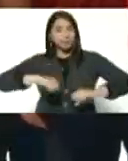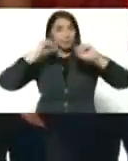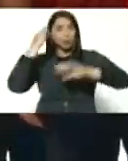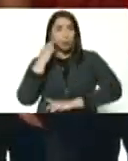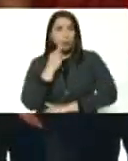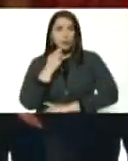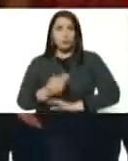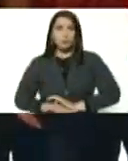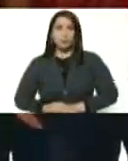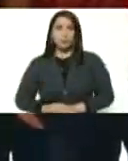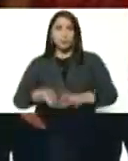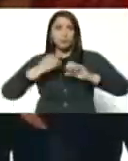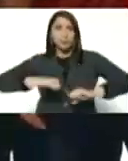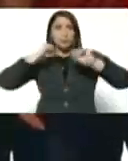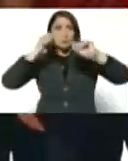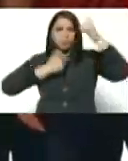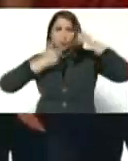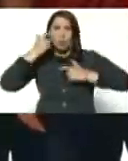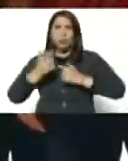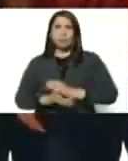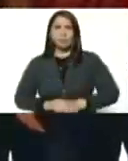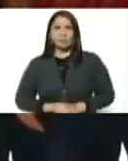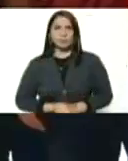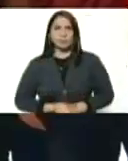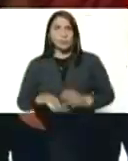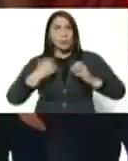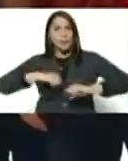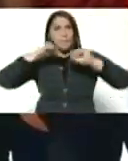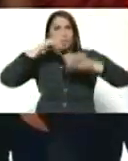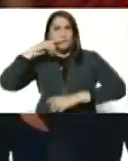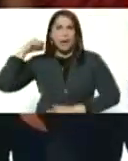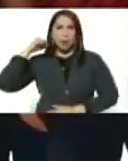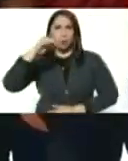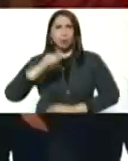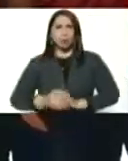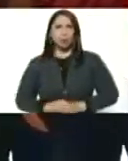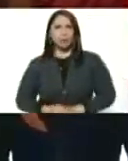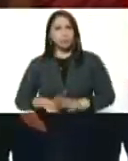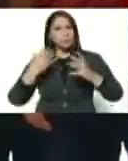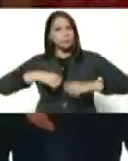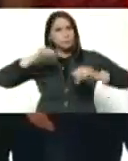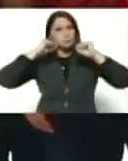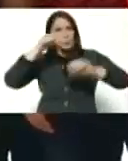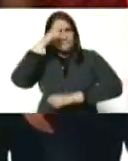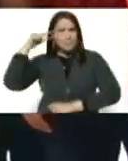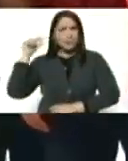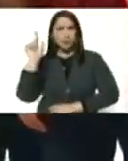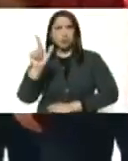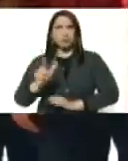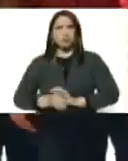Bolívar! ¡Viva! ¡Que viva Chávez! ¡Viva! ¡Que viva Maduro! ¡Viva! ¡Que viva el PSUV! ¡Viva!